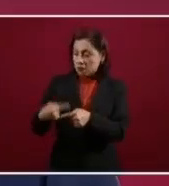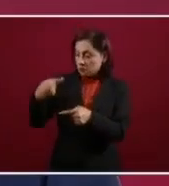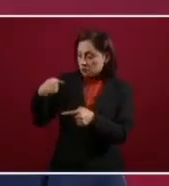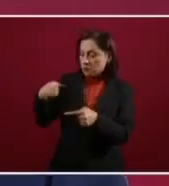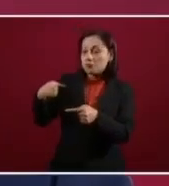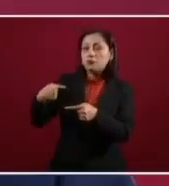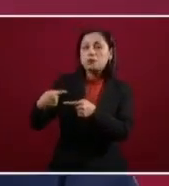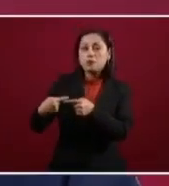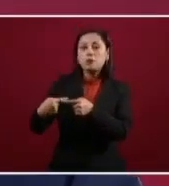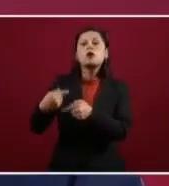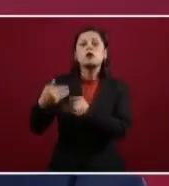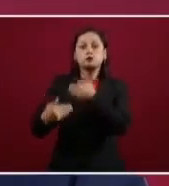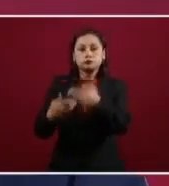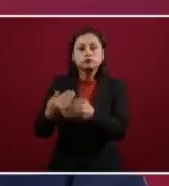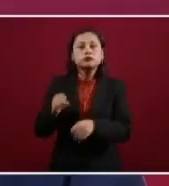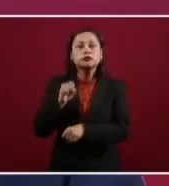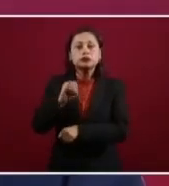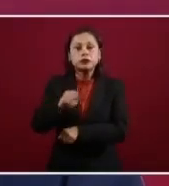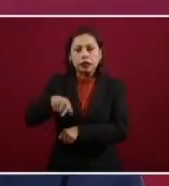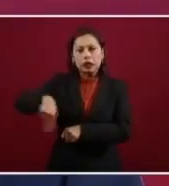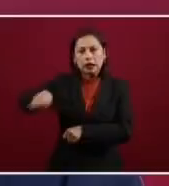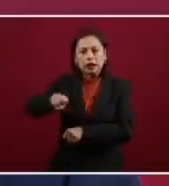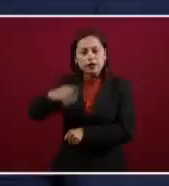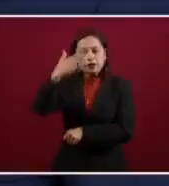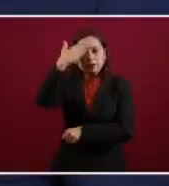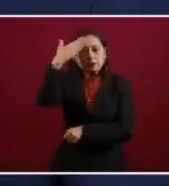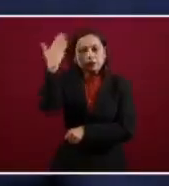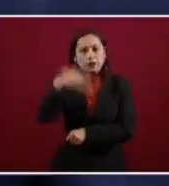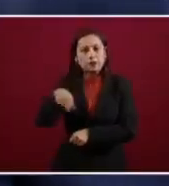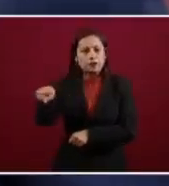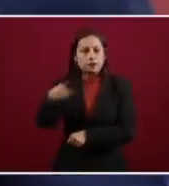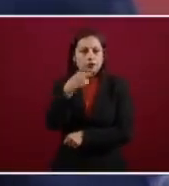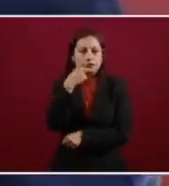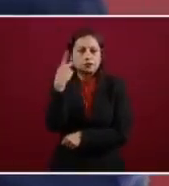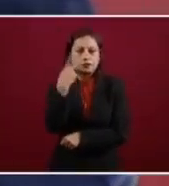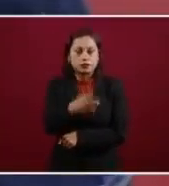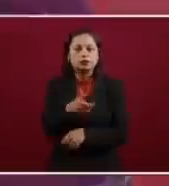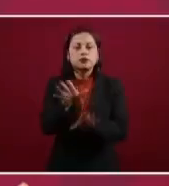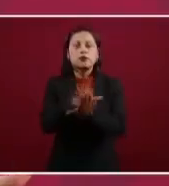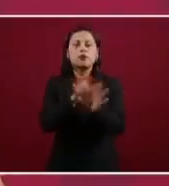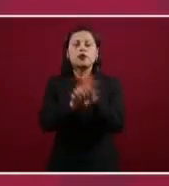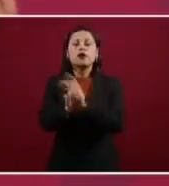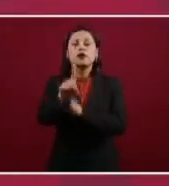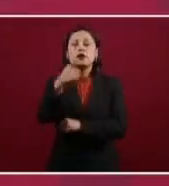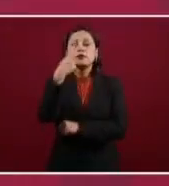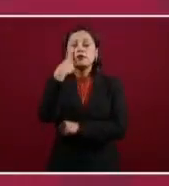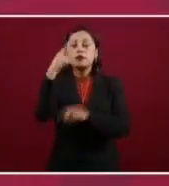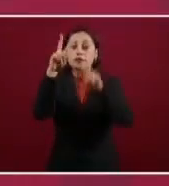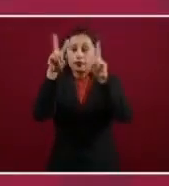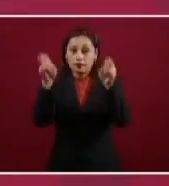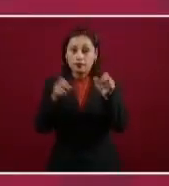mismos lo reconocen por ejemplo los expertos